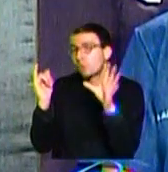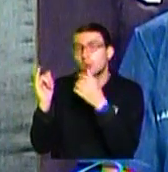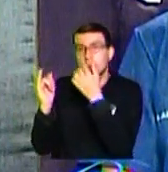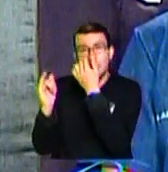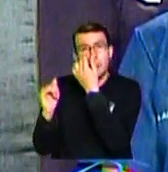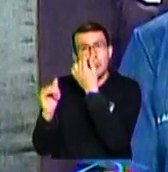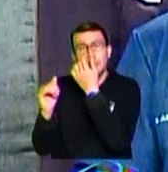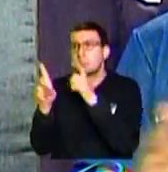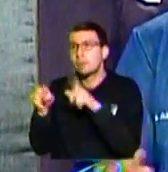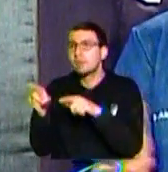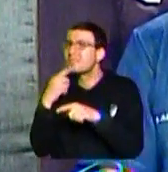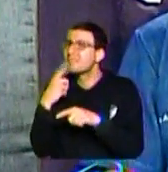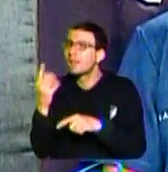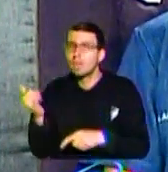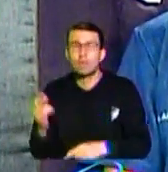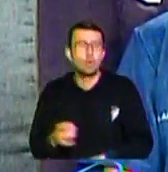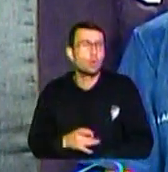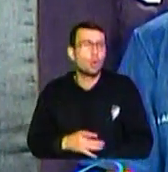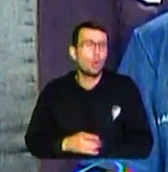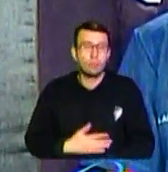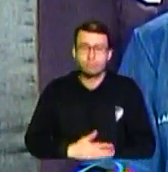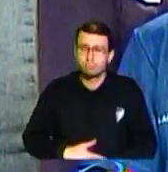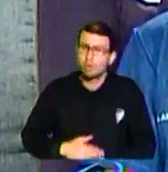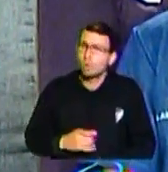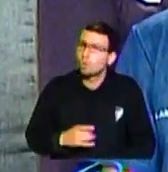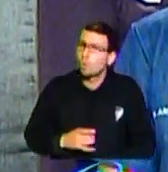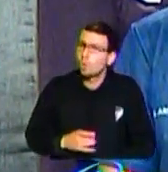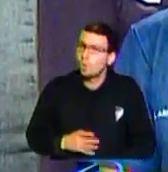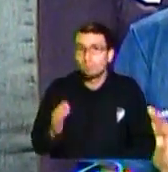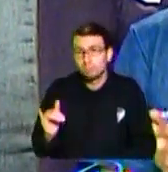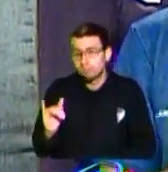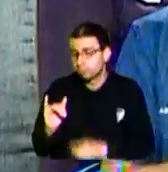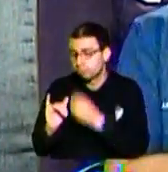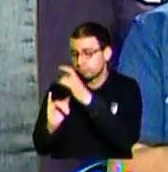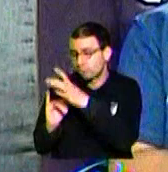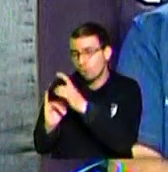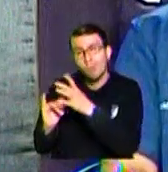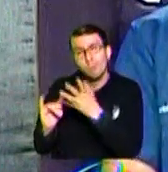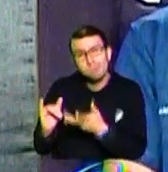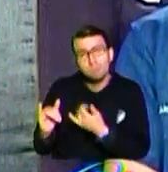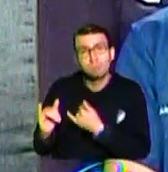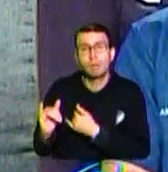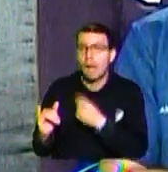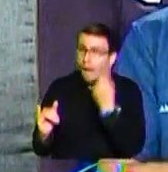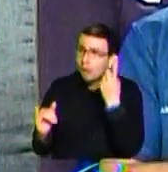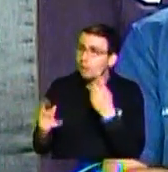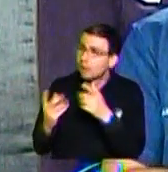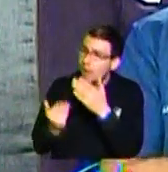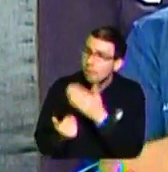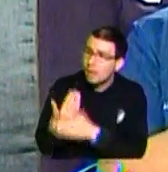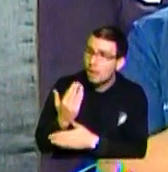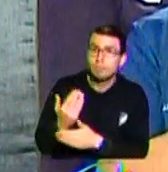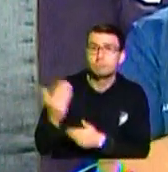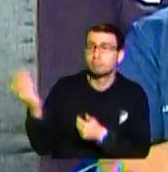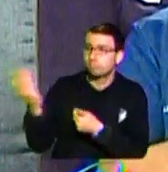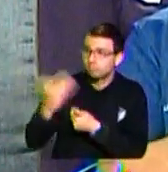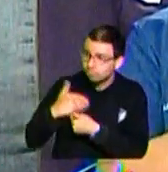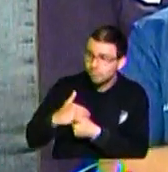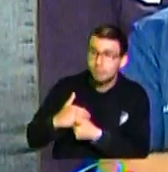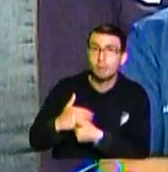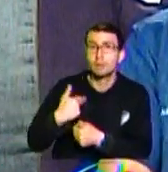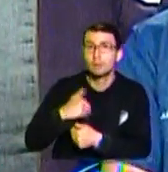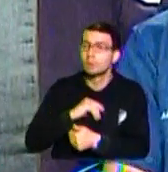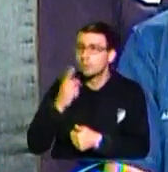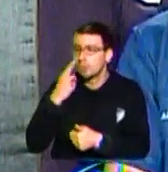dolor pélvico que ya se está cronificando, entonces tenemos que hacer. En realidad, para comenzar, debemos hacer un protocolo